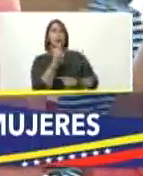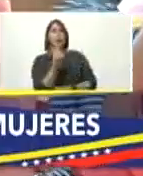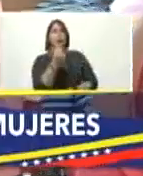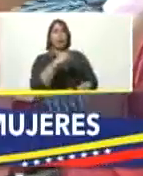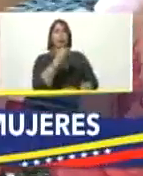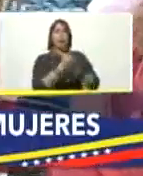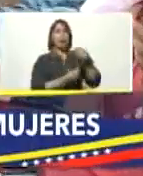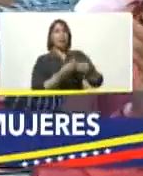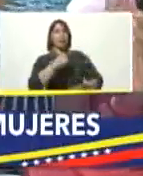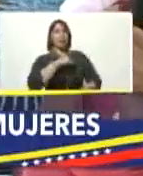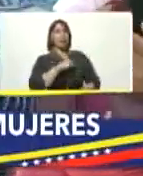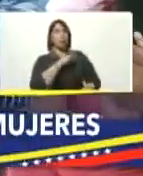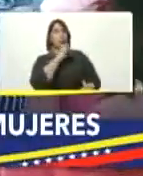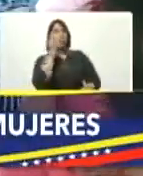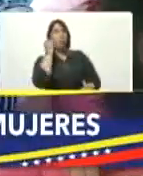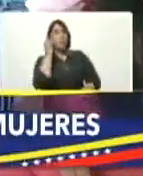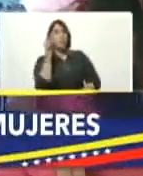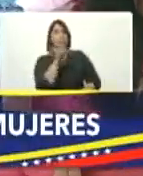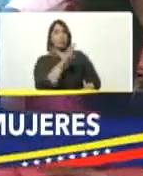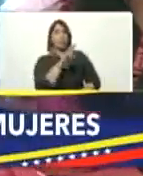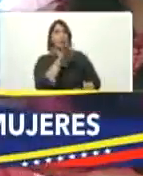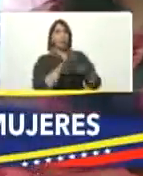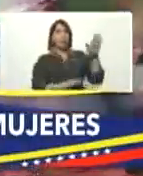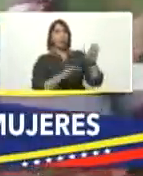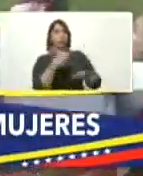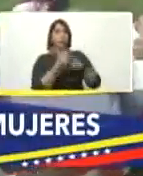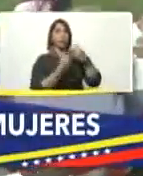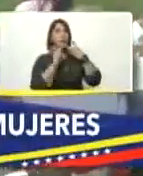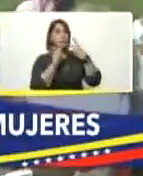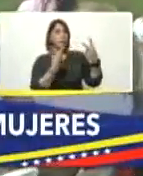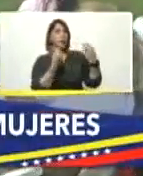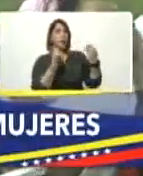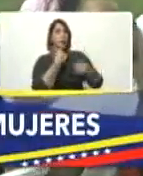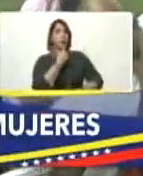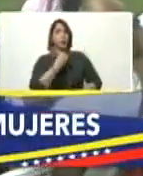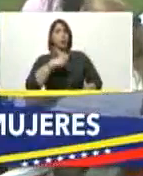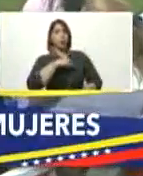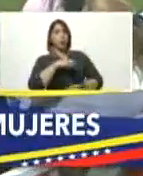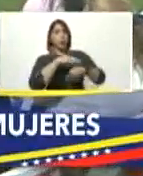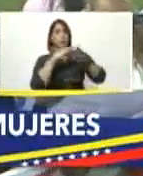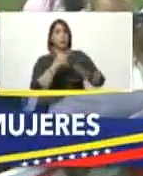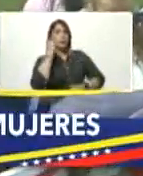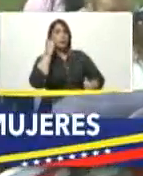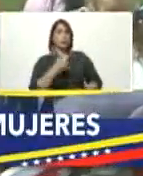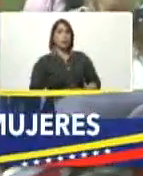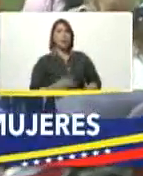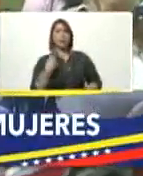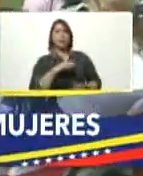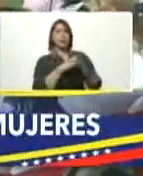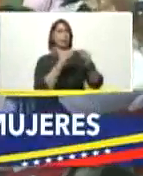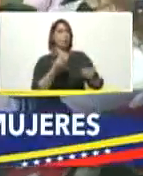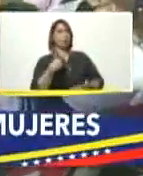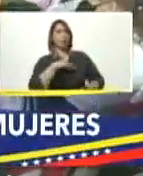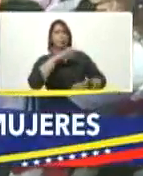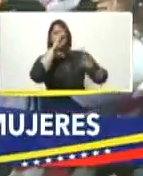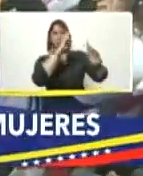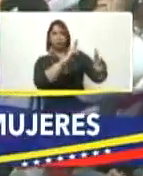las mujeres venezolanas aún haciendo referencia, como lo dijo nuestra ministra, que tiene todo nuestro